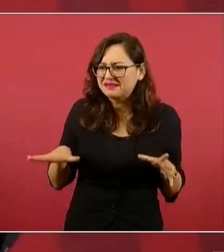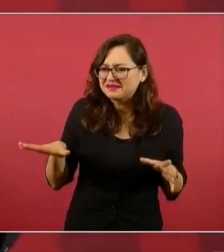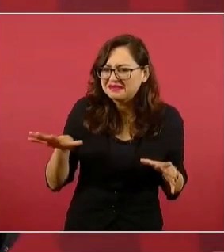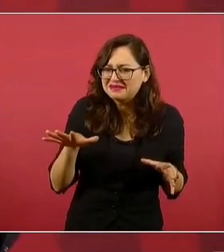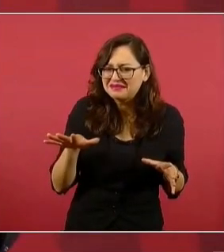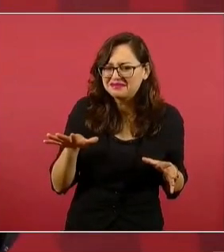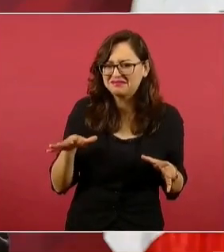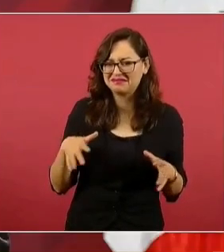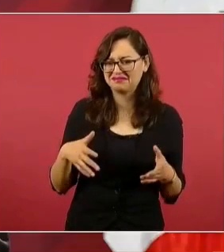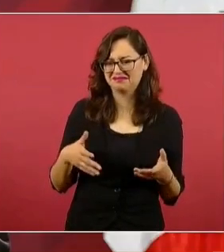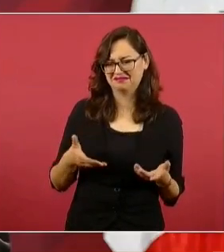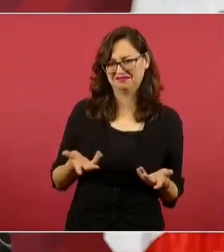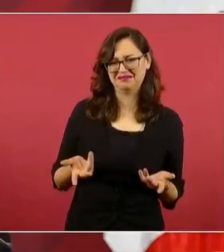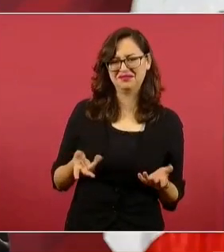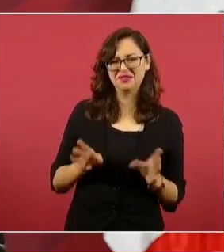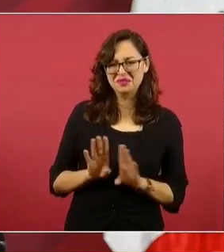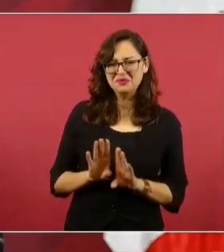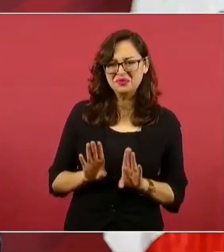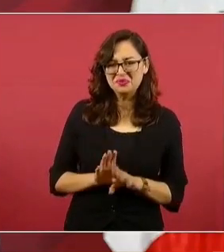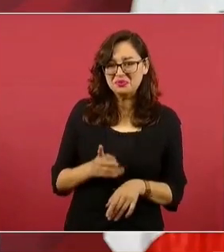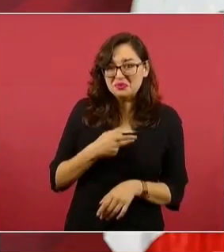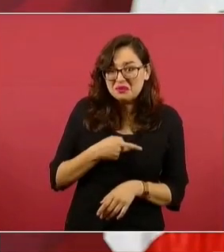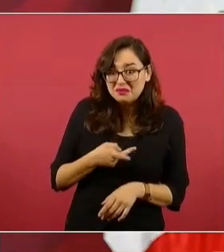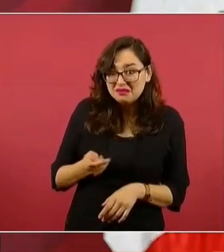pensando en los pobres?